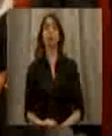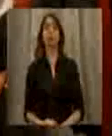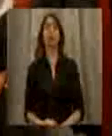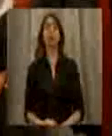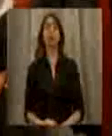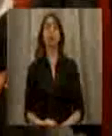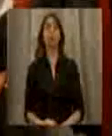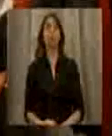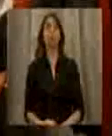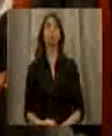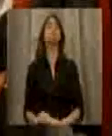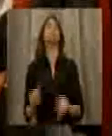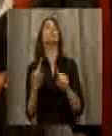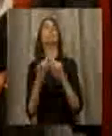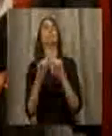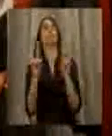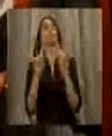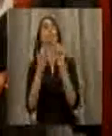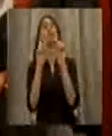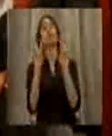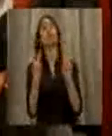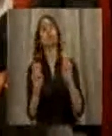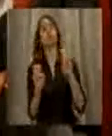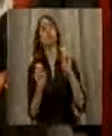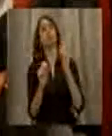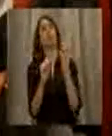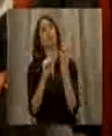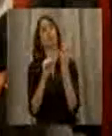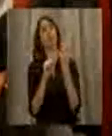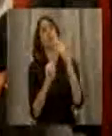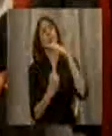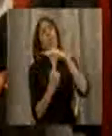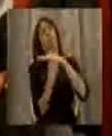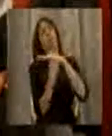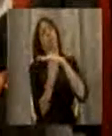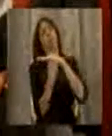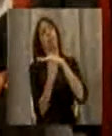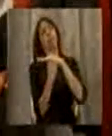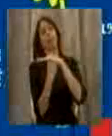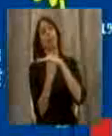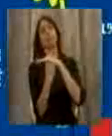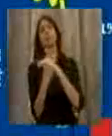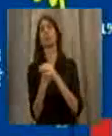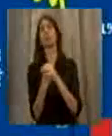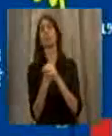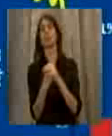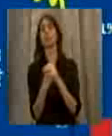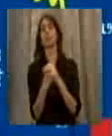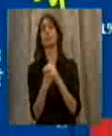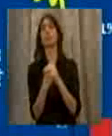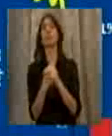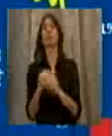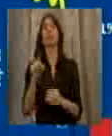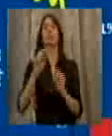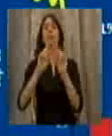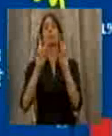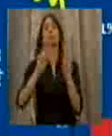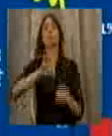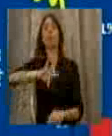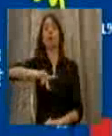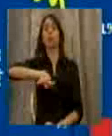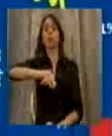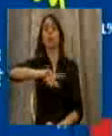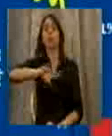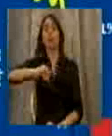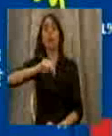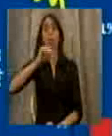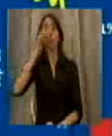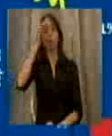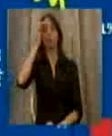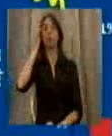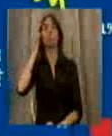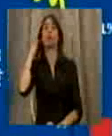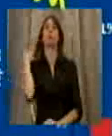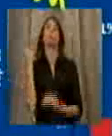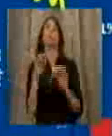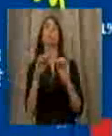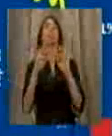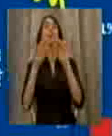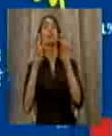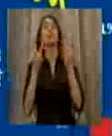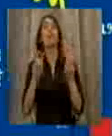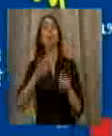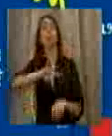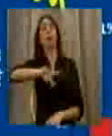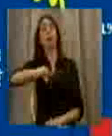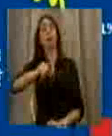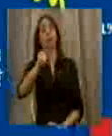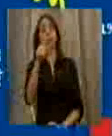2011. Otro tema, otro eje fundamental es el tema de la delincuencia. Bueno, en el tema de la delincuencia,